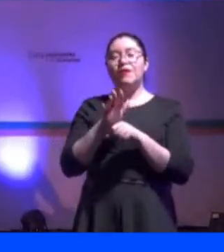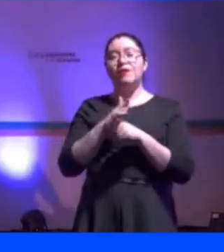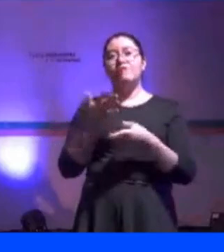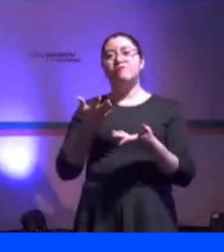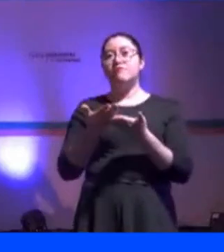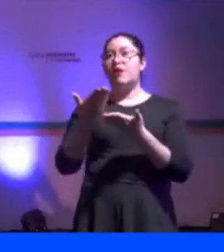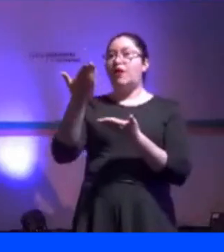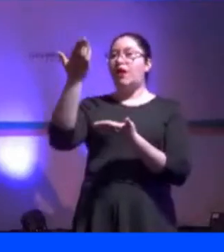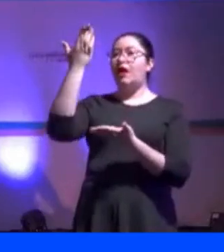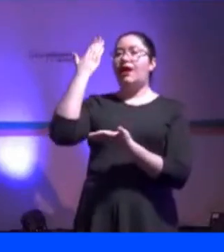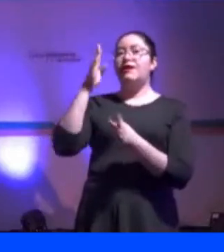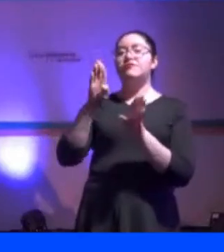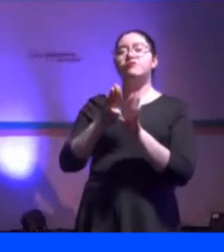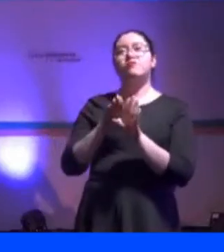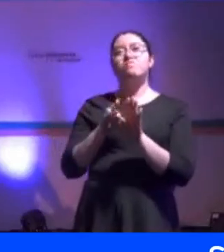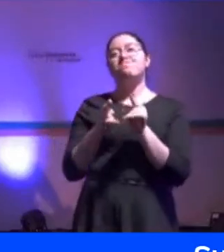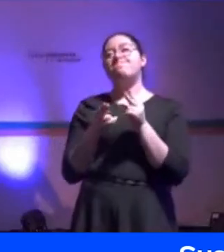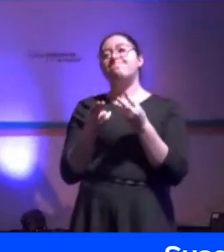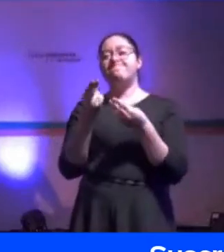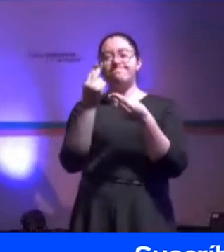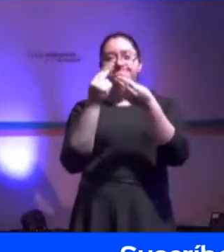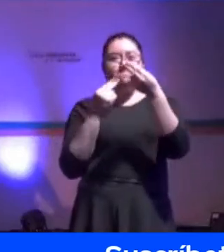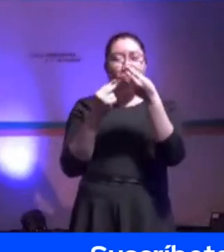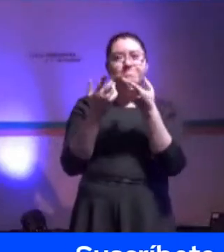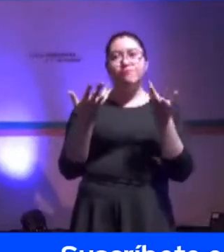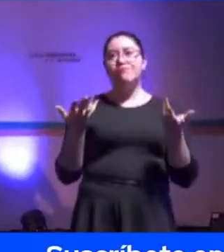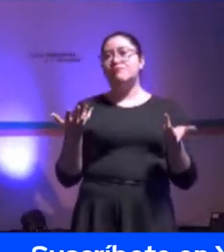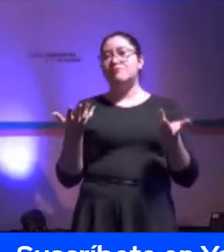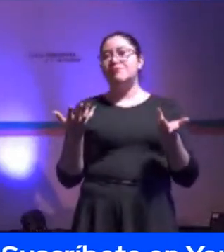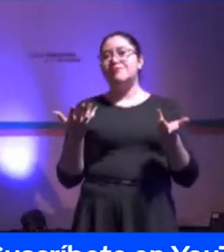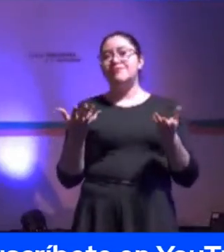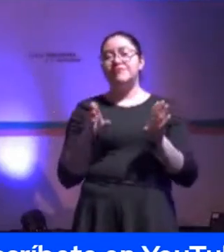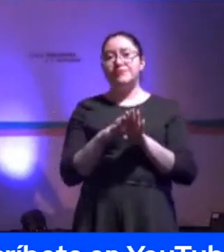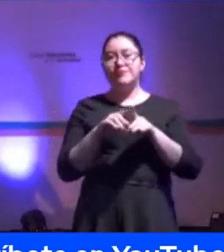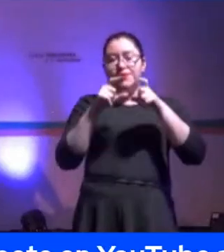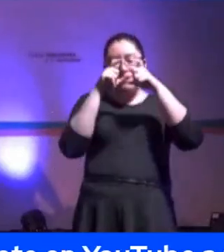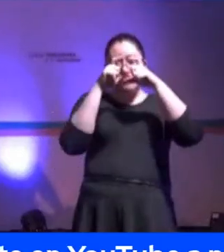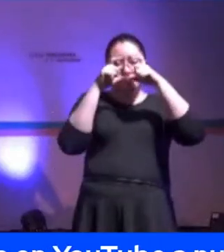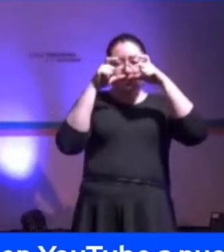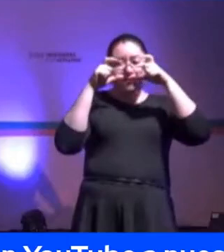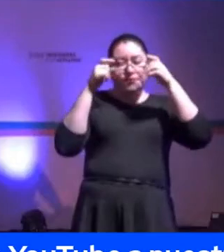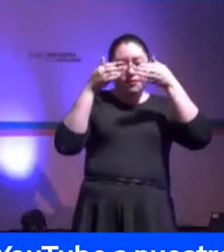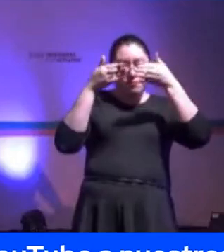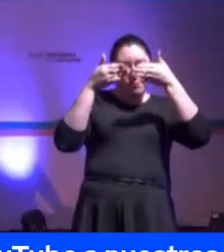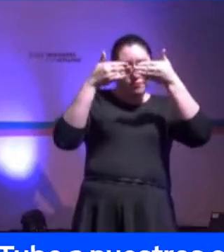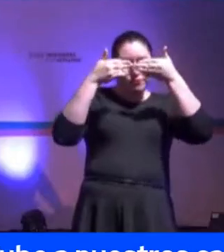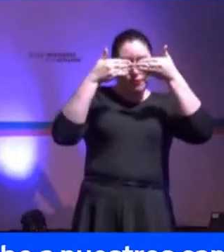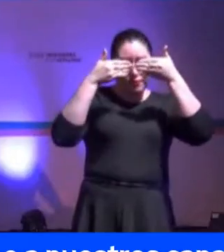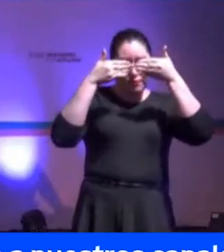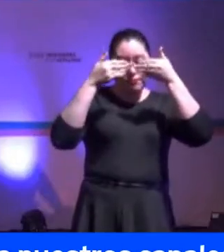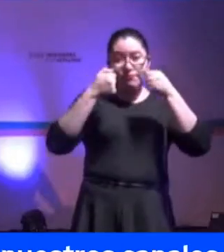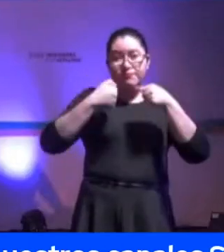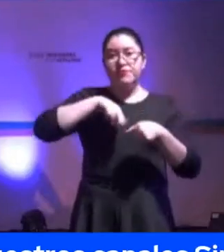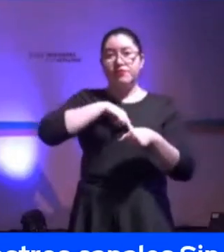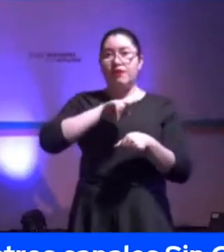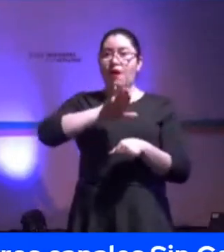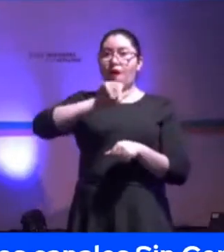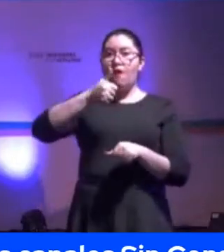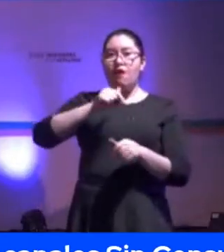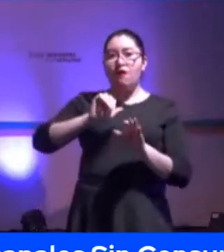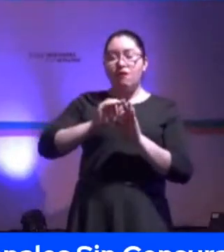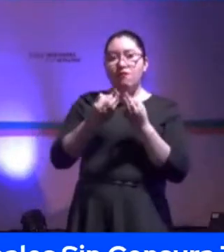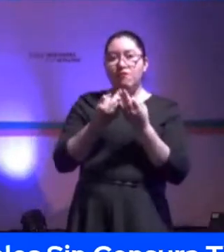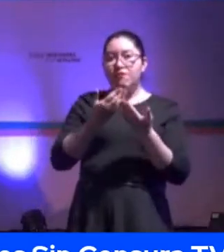esa nube de... Vaya, esa venda en los ojos porque no conocíamos los medios y